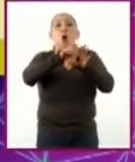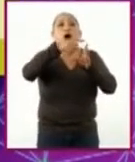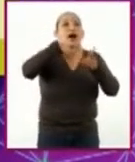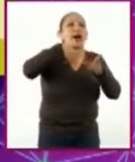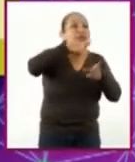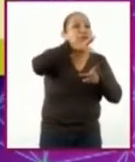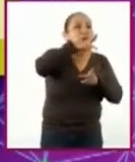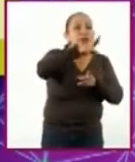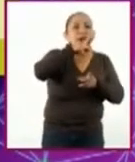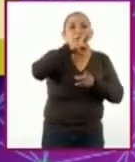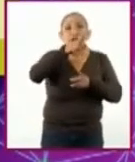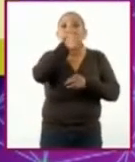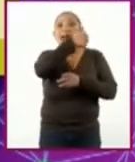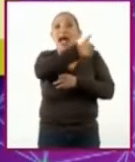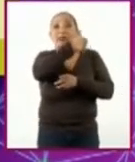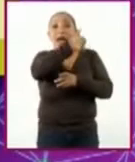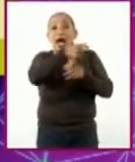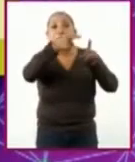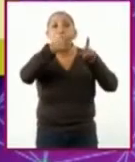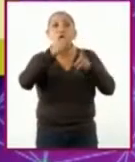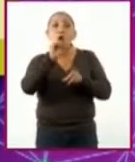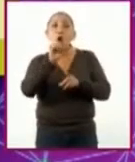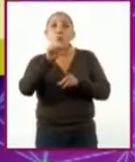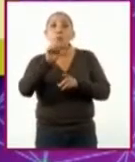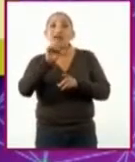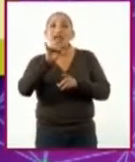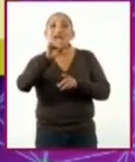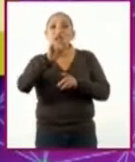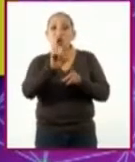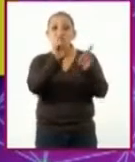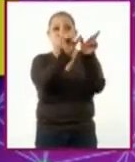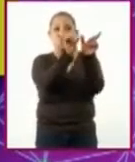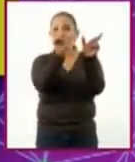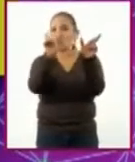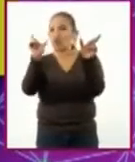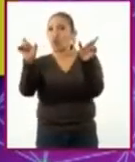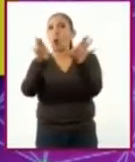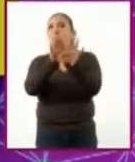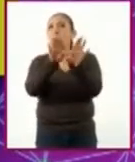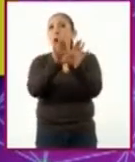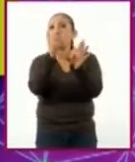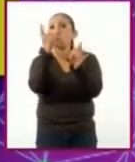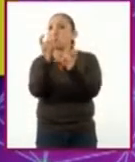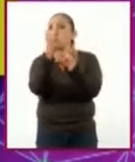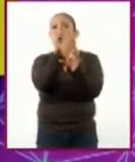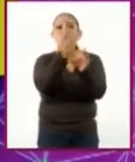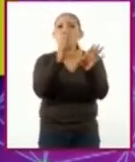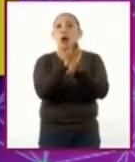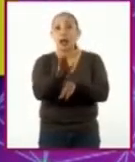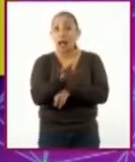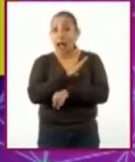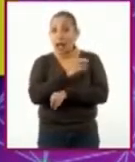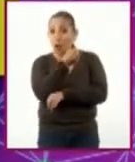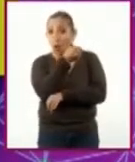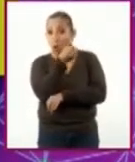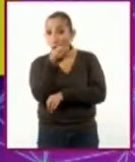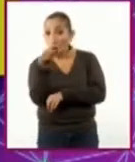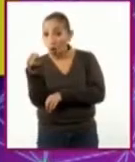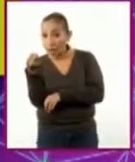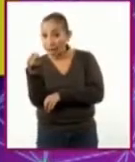resolver las operaciones de un enunciado numérico. existe un orden de